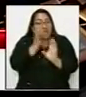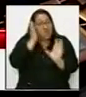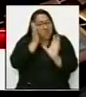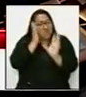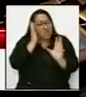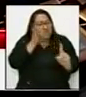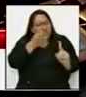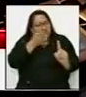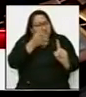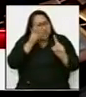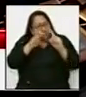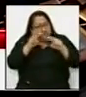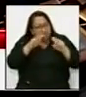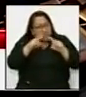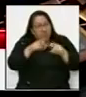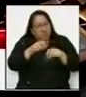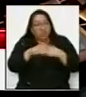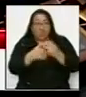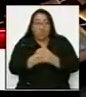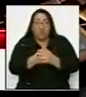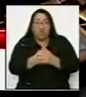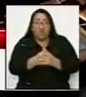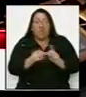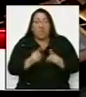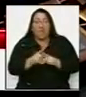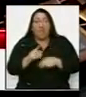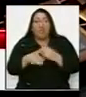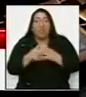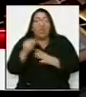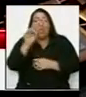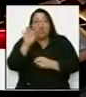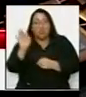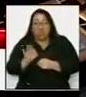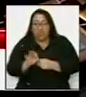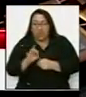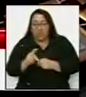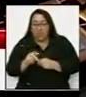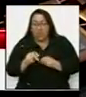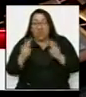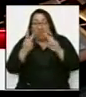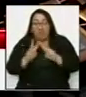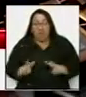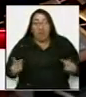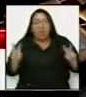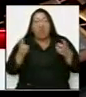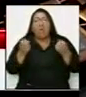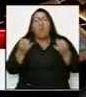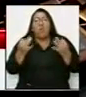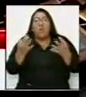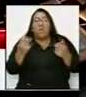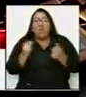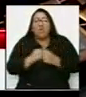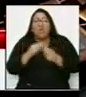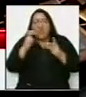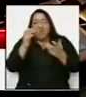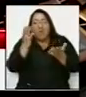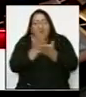se respete el derecho a la intimidad del expediente, y también el porcentaje de valoración de la parte